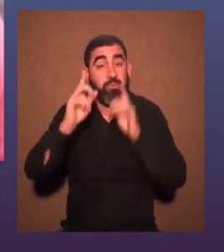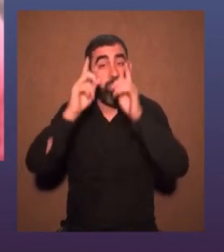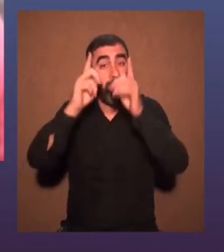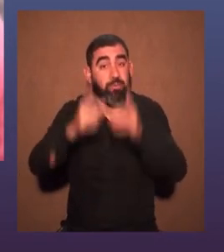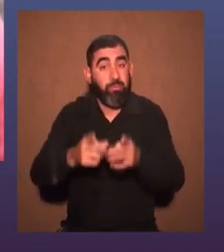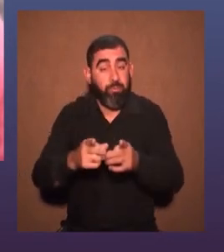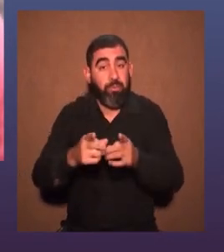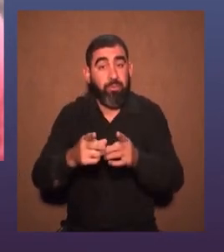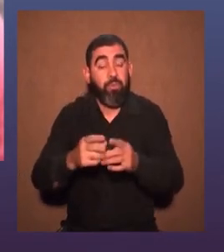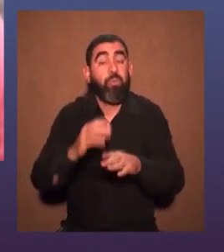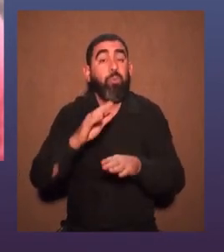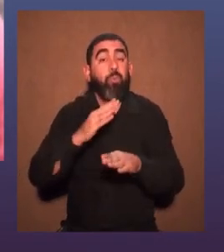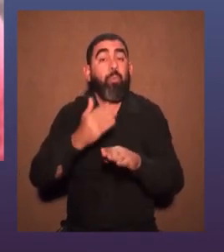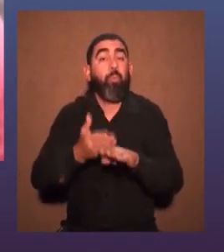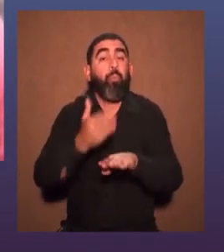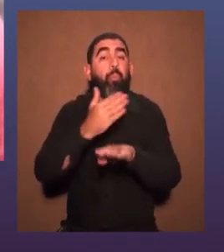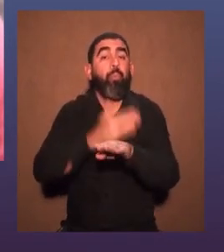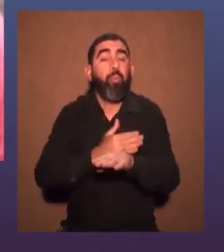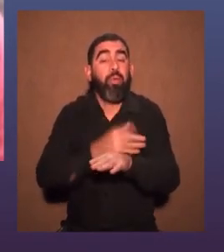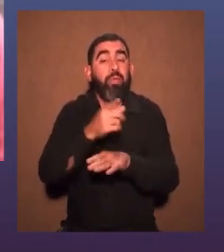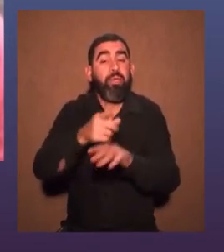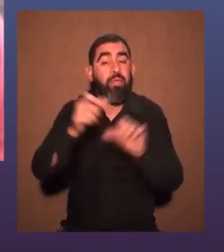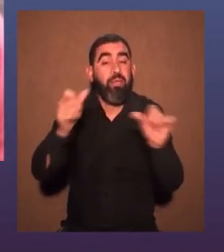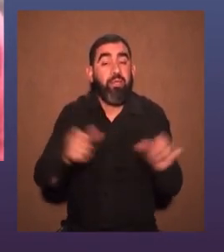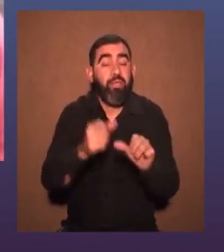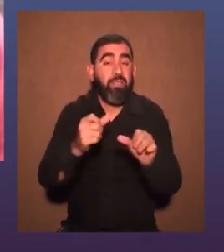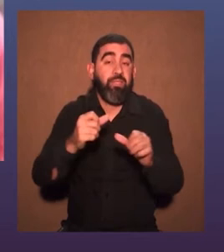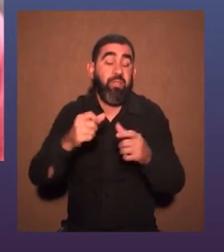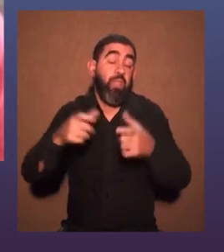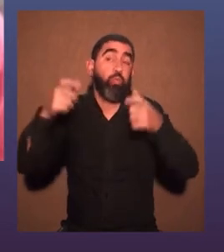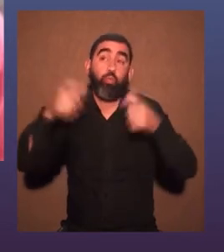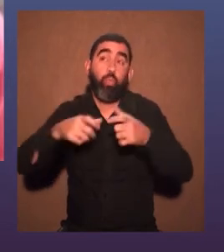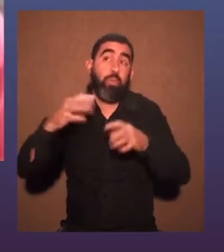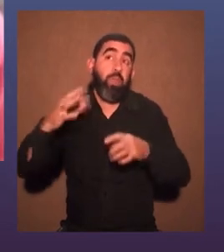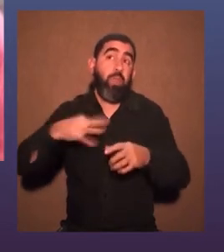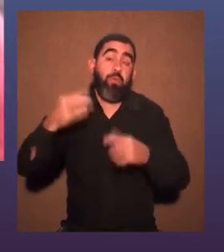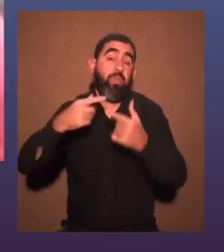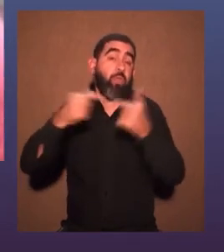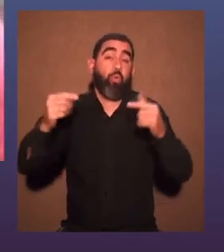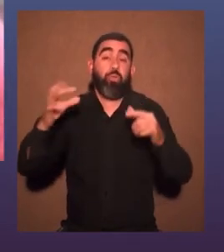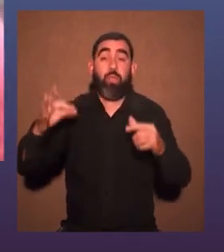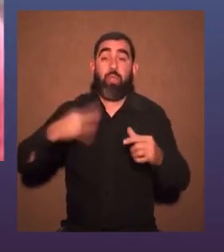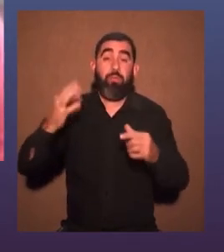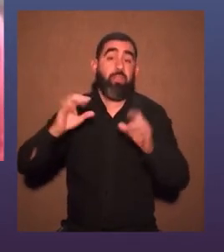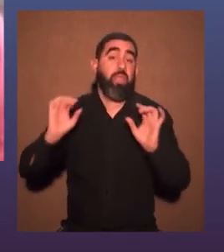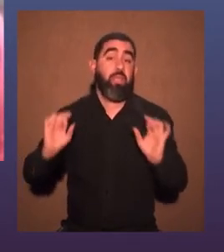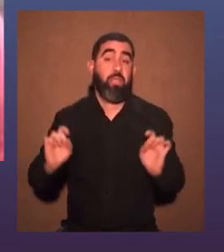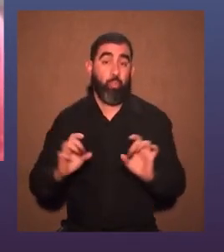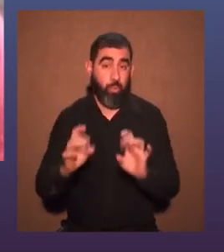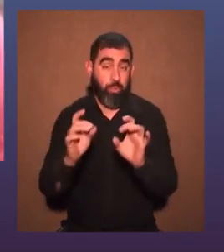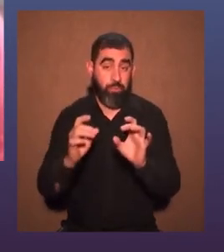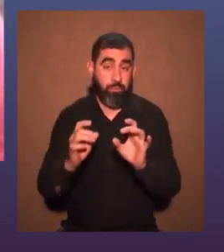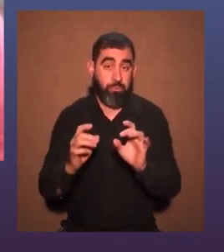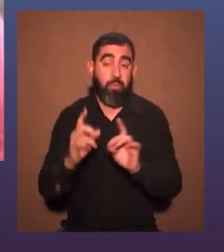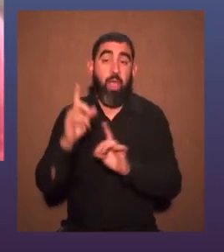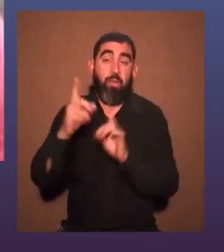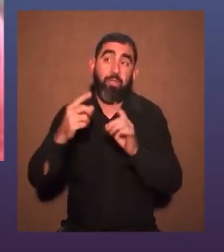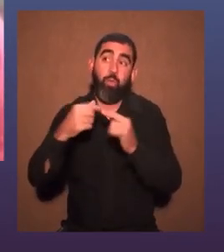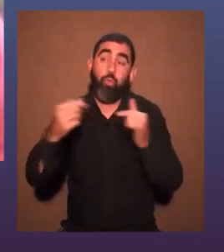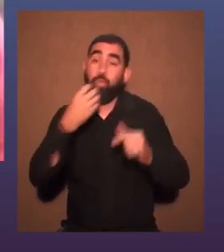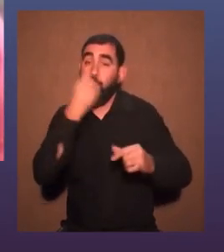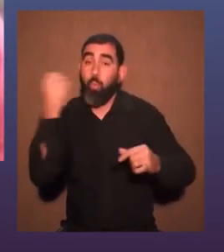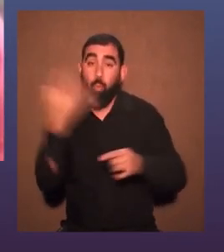también esa causa de un azar, del azar de la vida, digamos, ¿no? Esa cosa de que hay